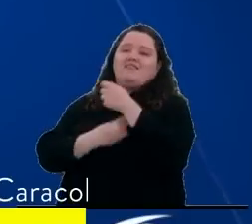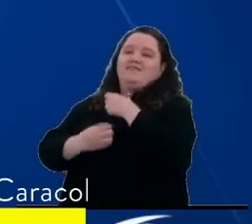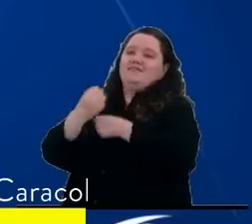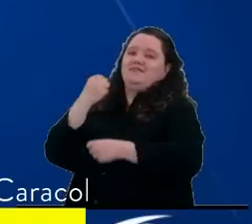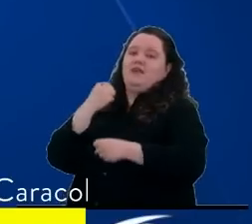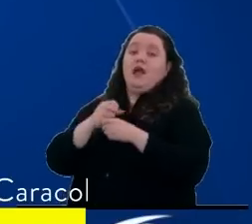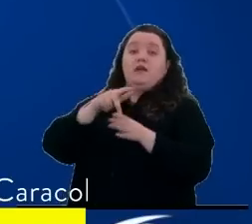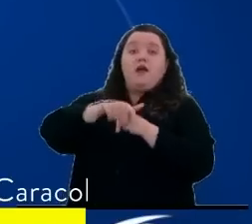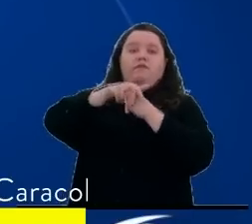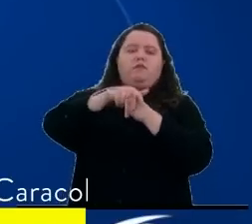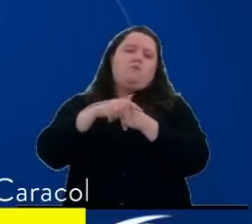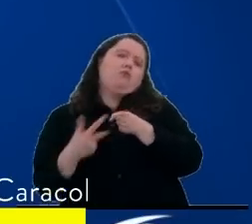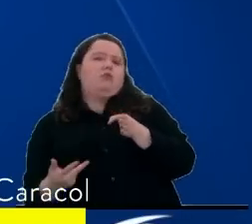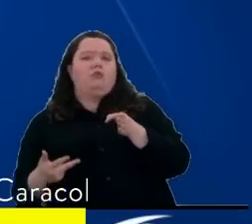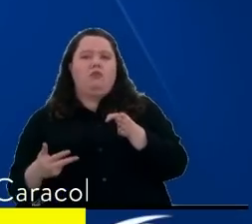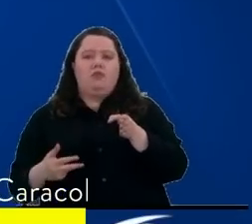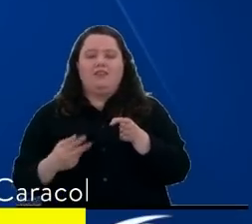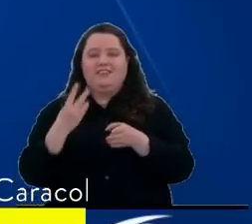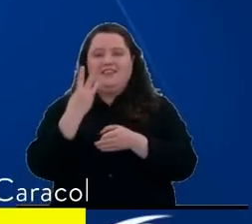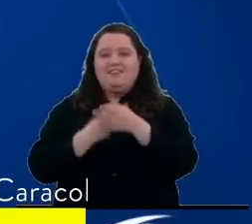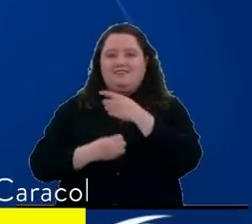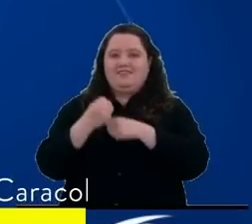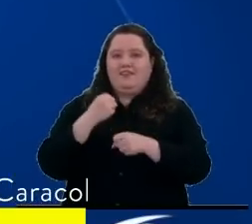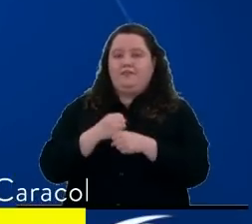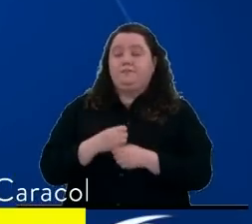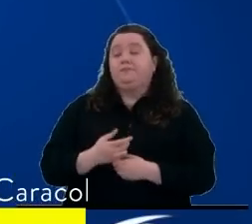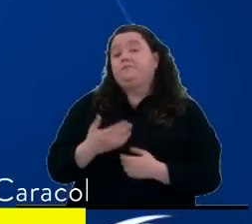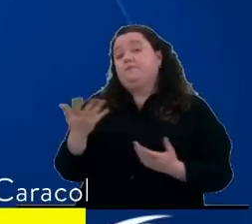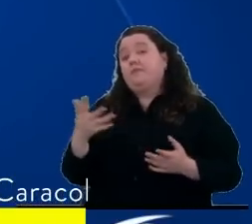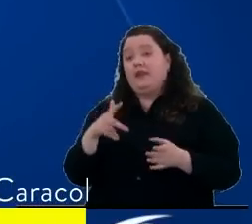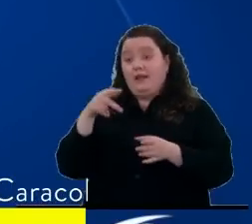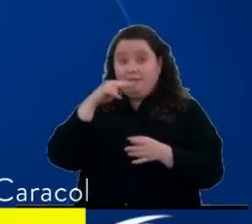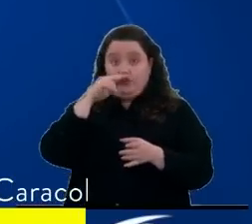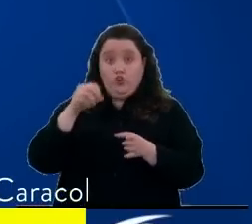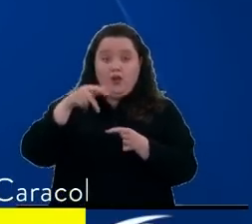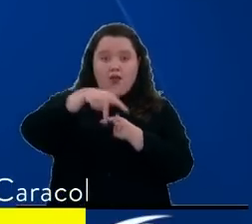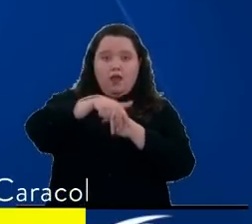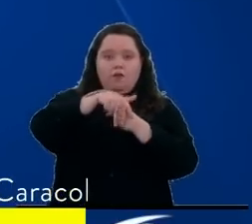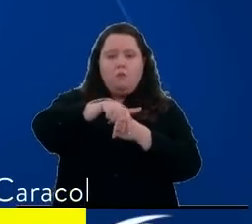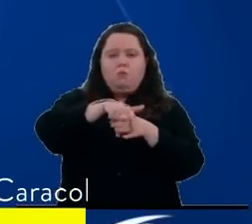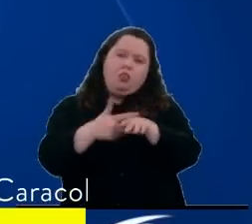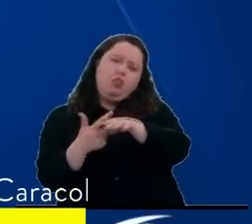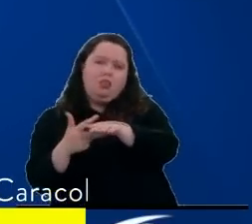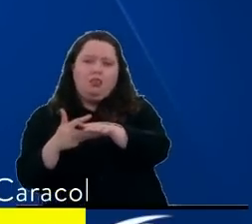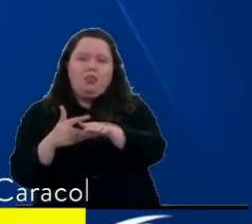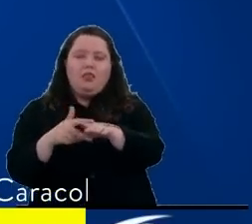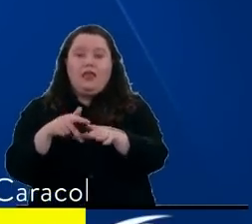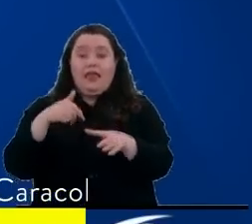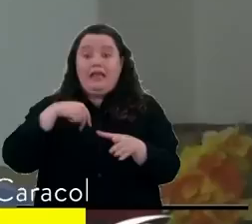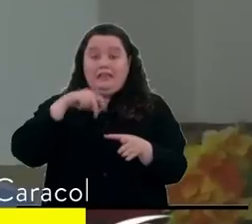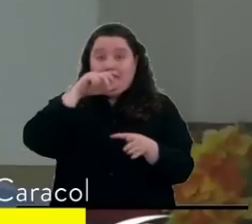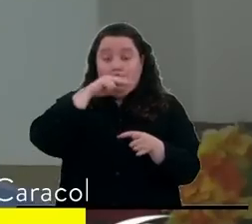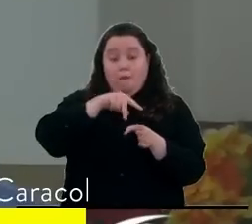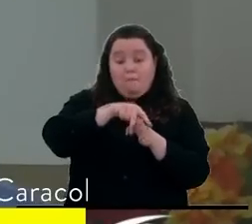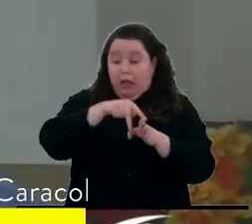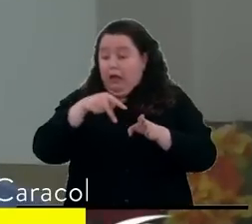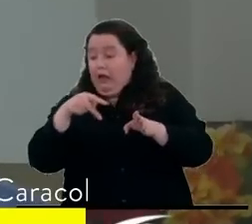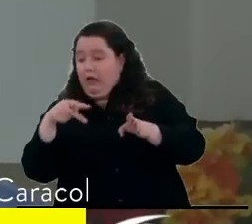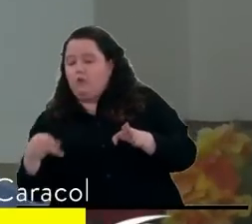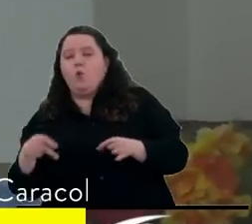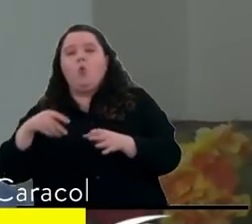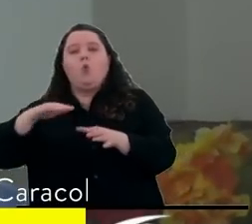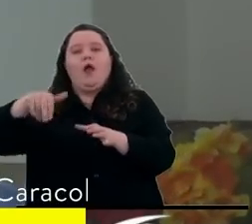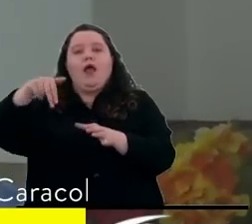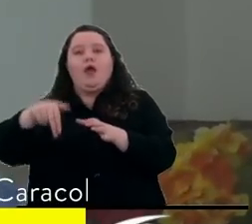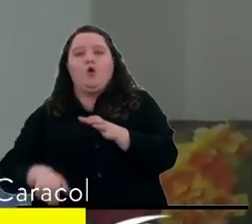se cayó de un caballo. Él venía montado en el caballo, pero el caballo se rodó con él. Él se alcanzó a tirar, pero quedó metido entre un hueco, entonces